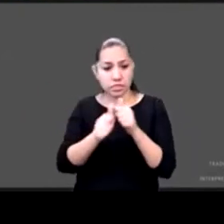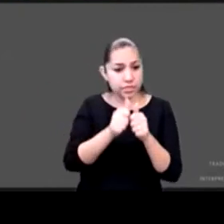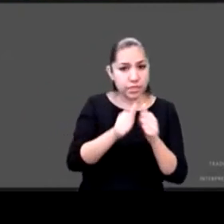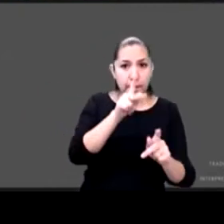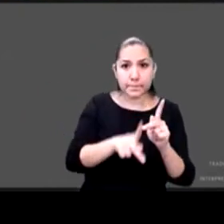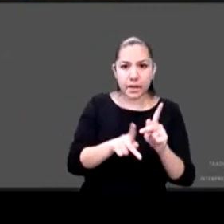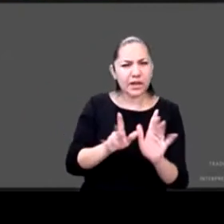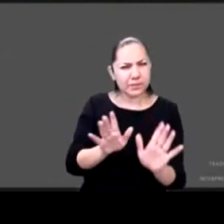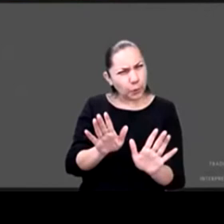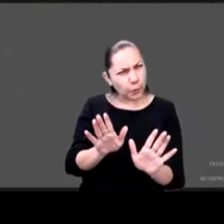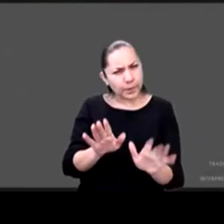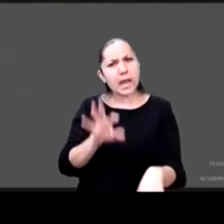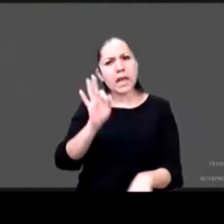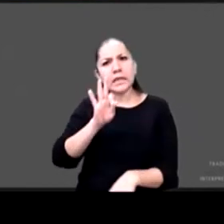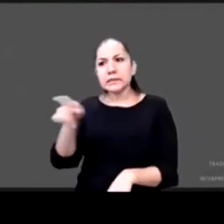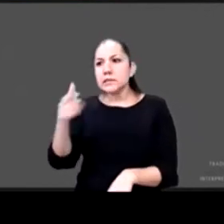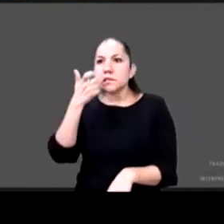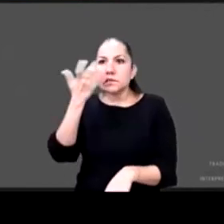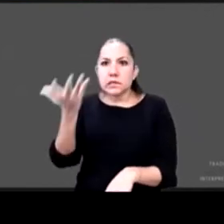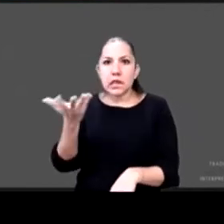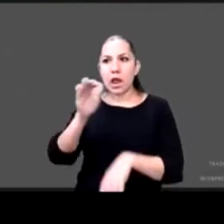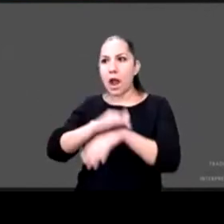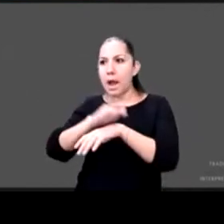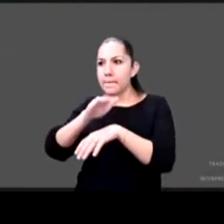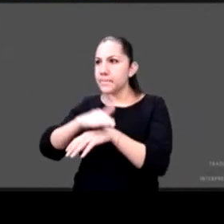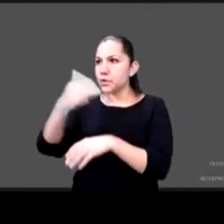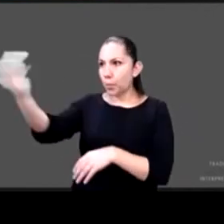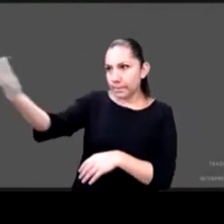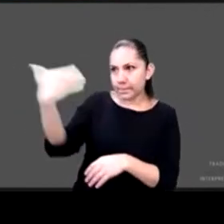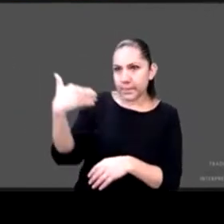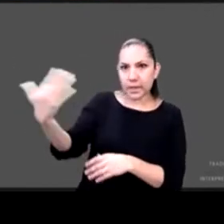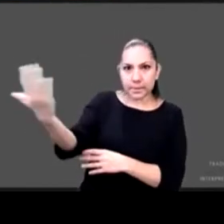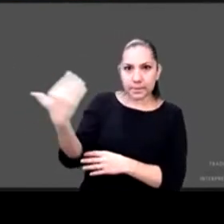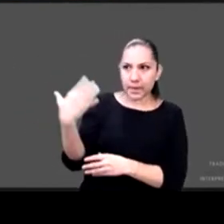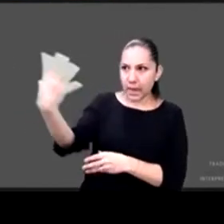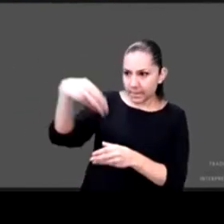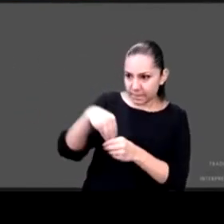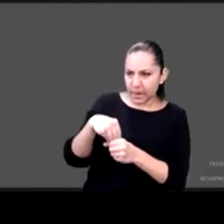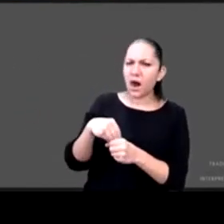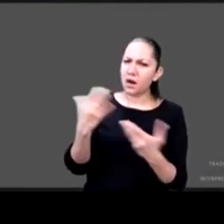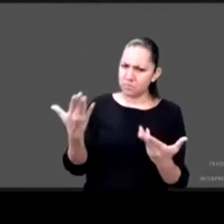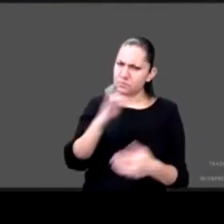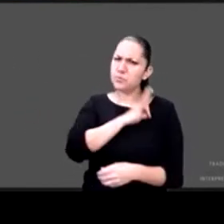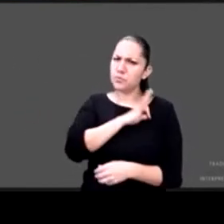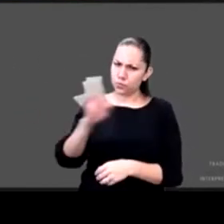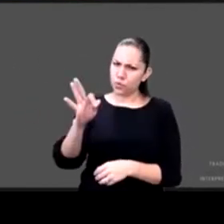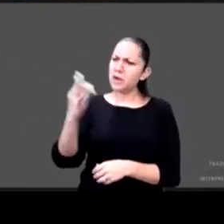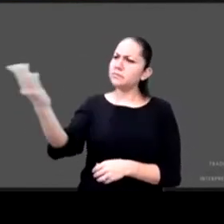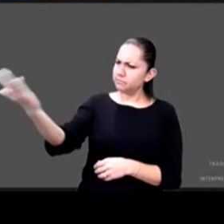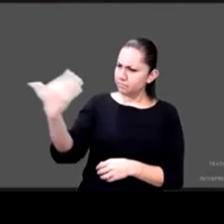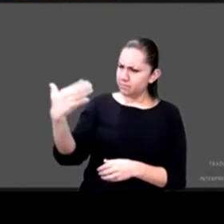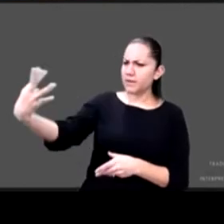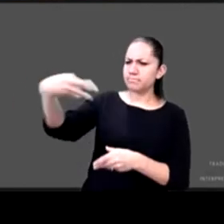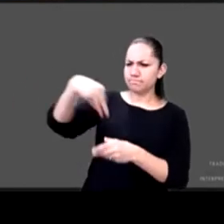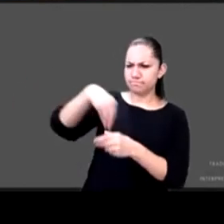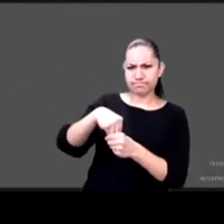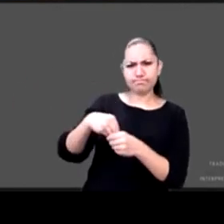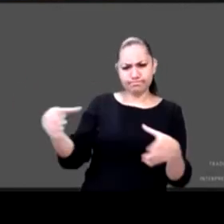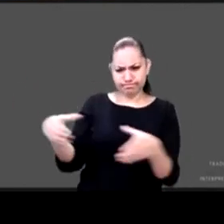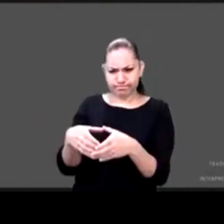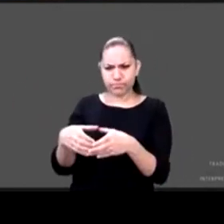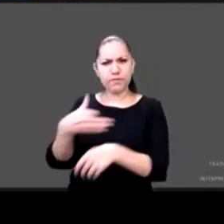necesitan dentro de tu casa, dentro de tu organización. Porque si no lo haces, no te van a creer, no te van a